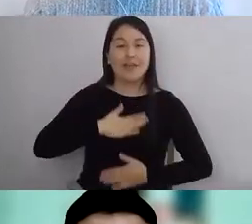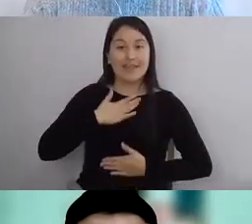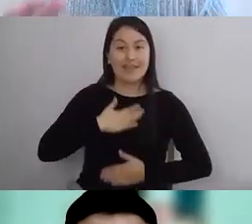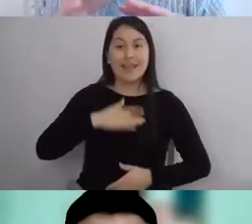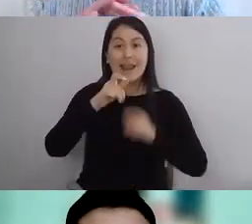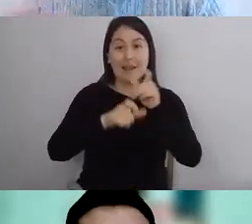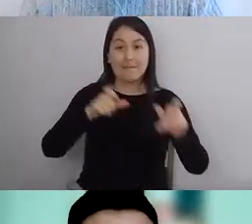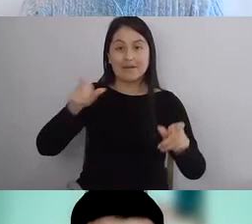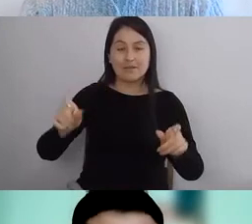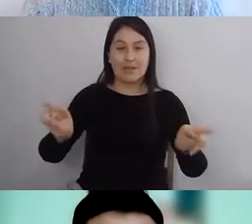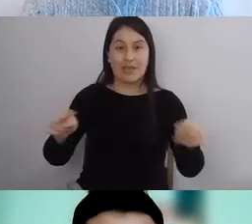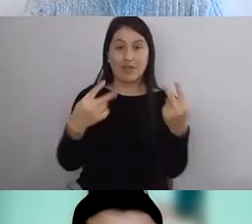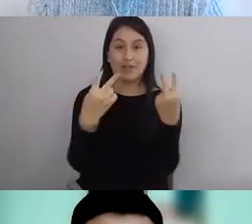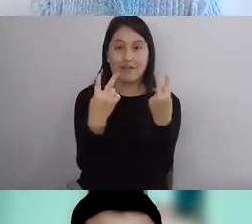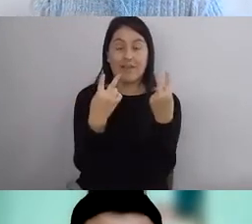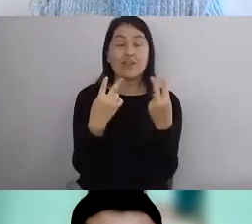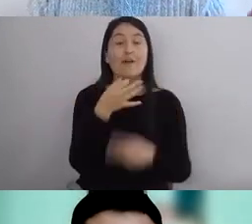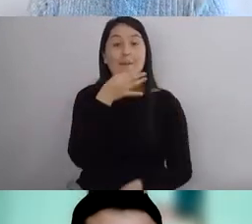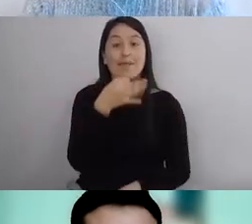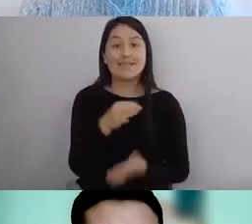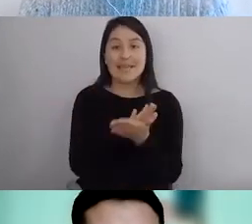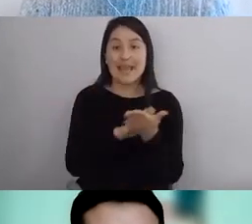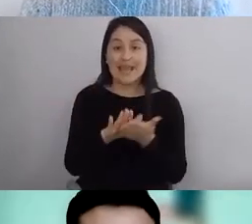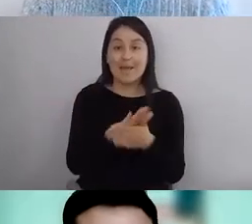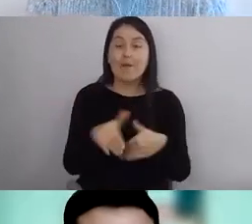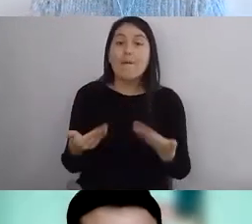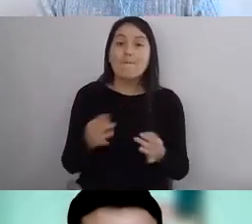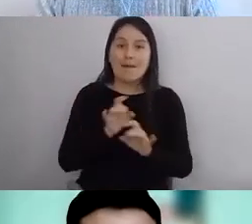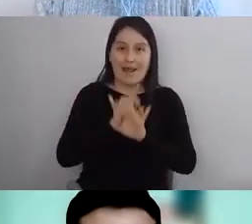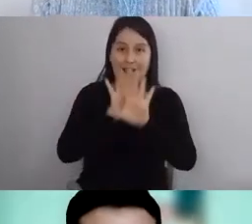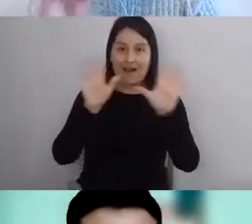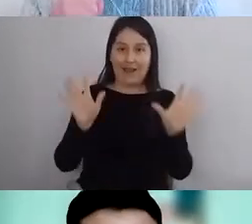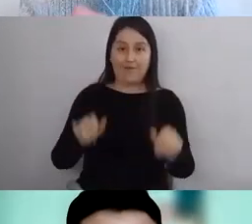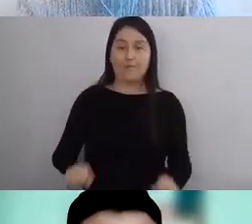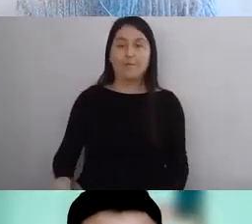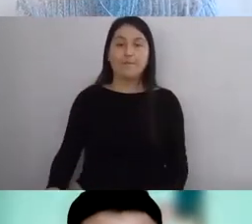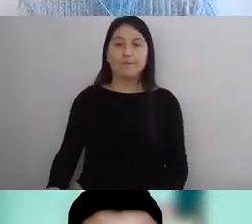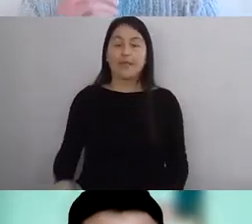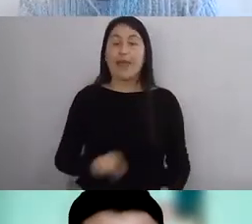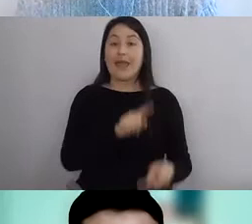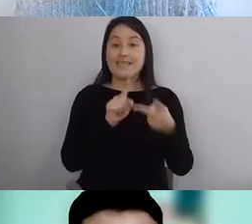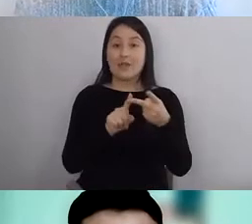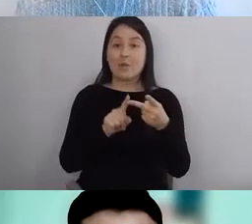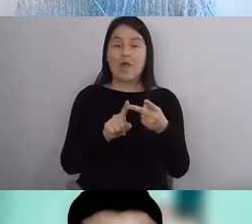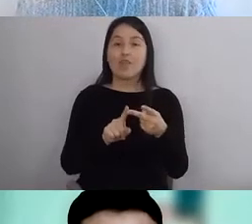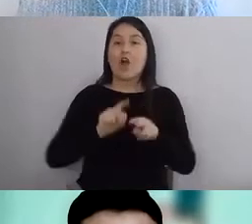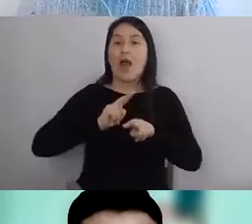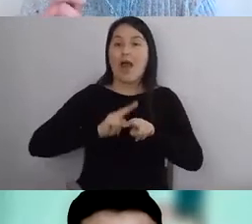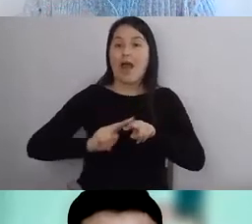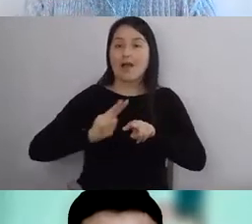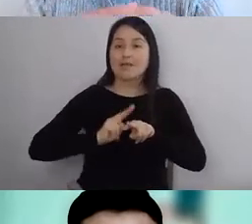un ejemplo y ahí les va a quedar clarísimo, ¿ya? Voy a Genial. pasar al siguiente componente, acción. ¿A qué me refiero con